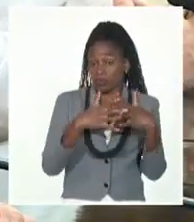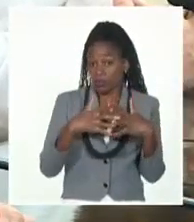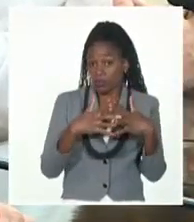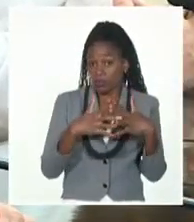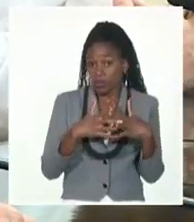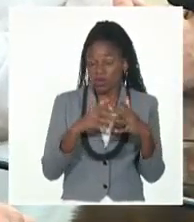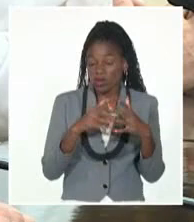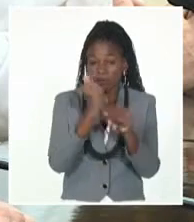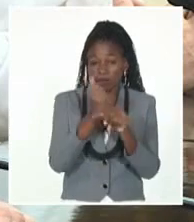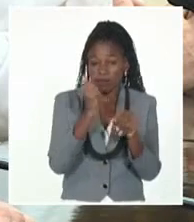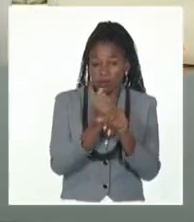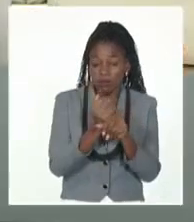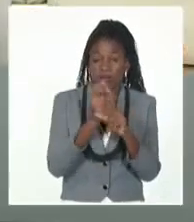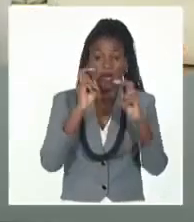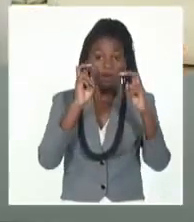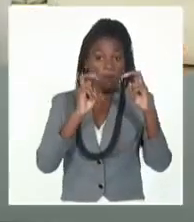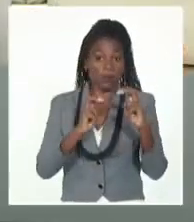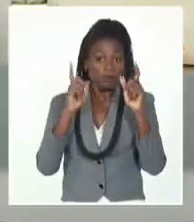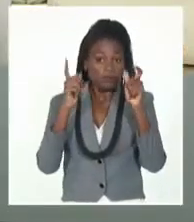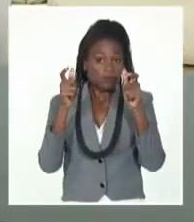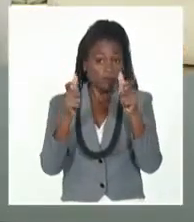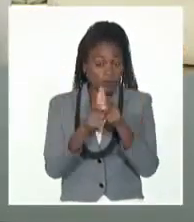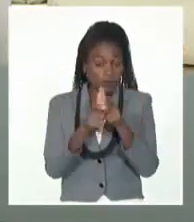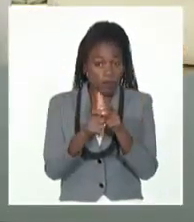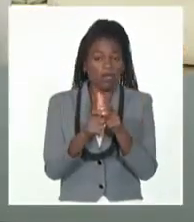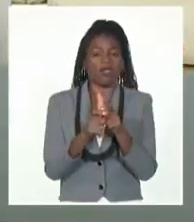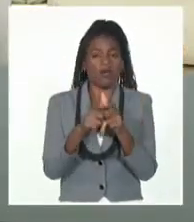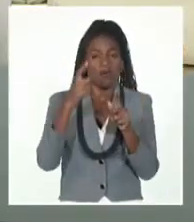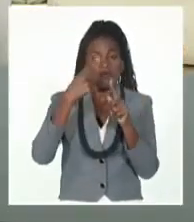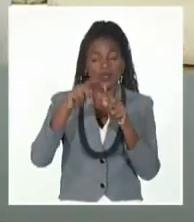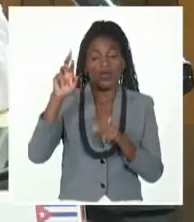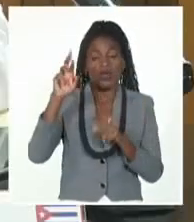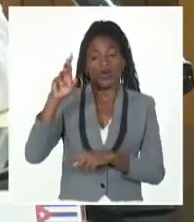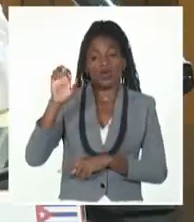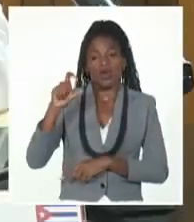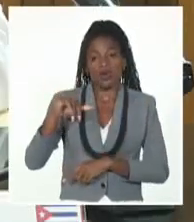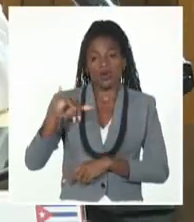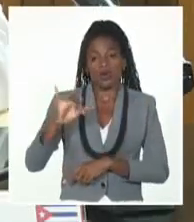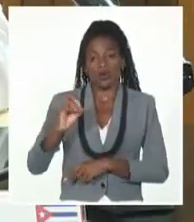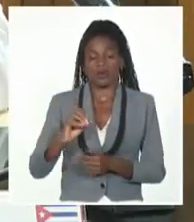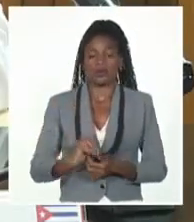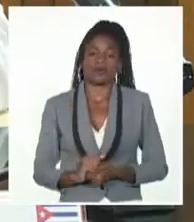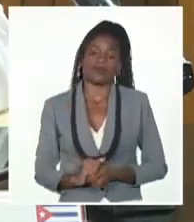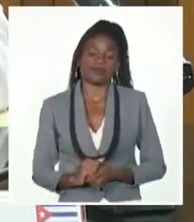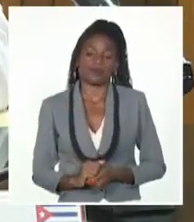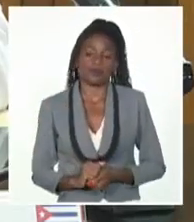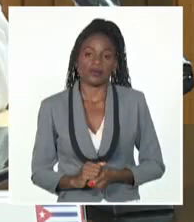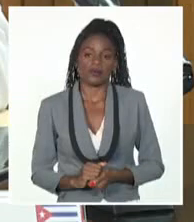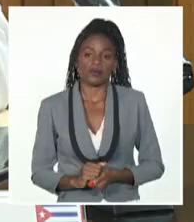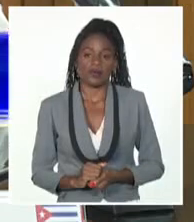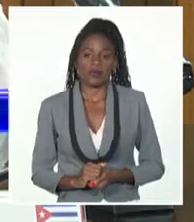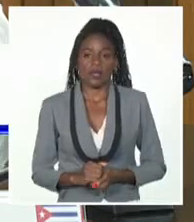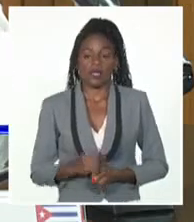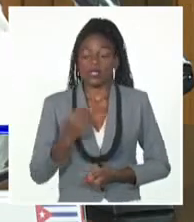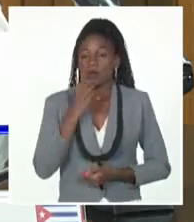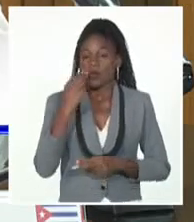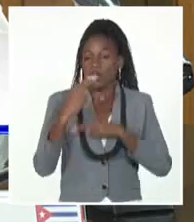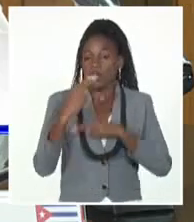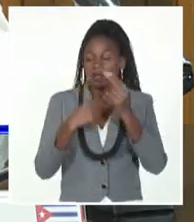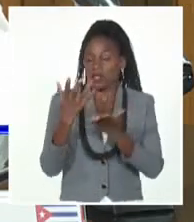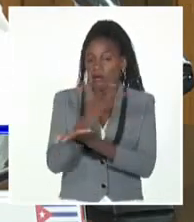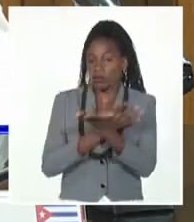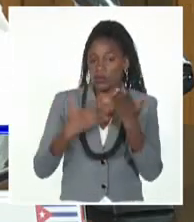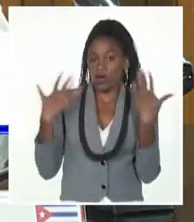miembro del secretariado del Comité Central del Partido, Rogelio Polanco Fuentes. Ha podido desarrollar intercambios con la dirección